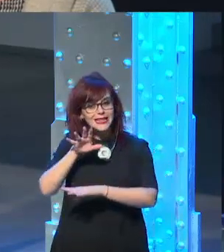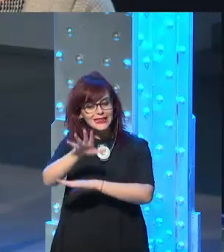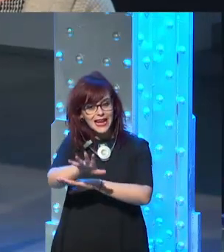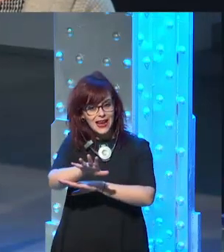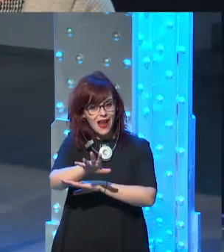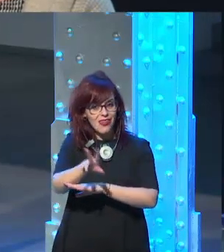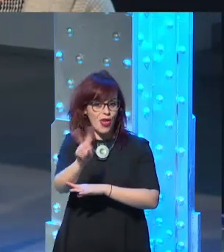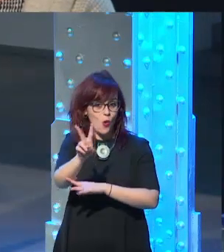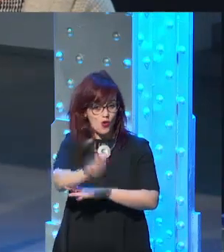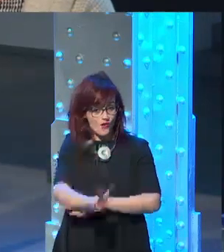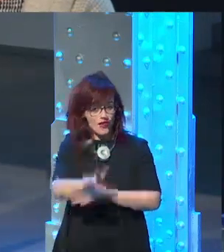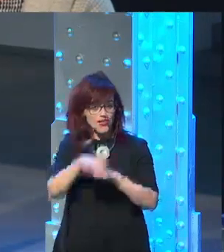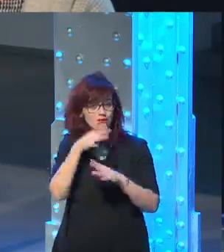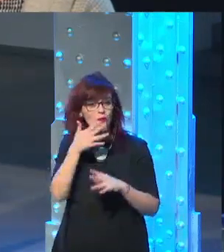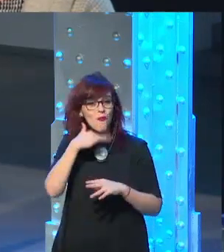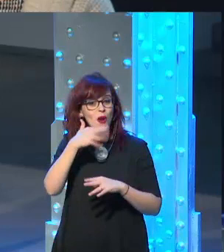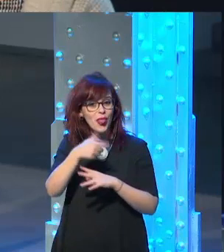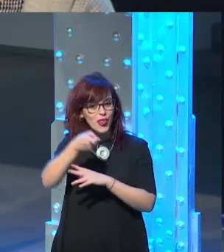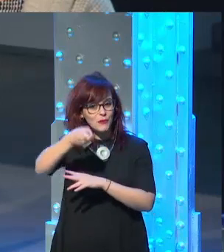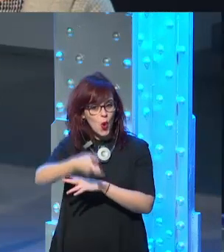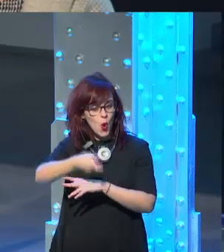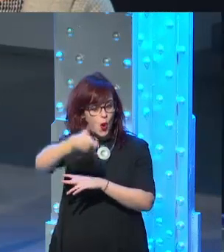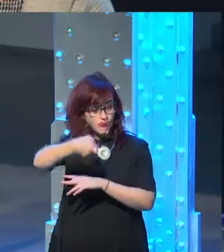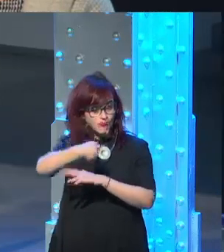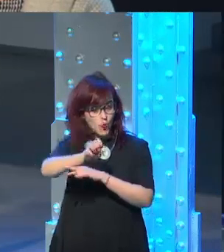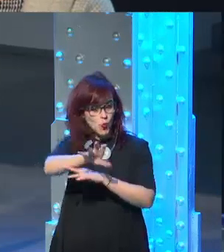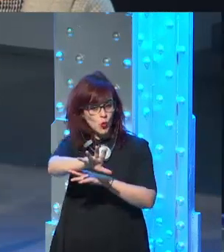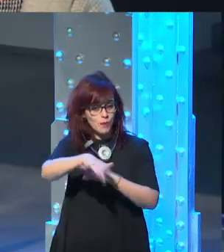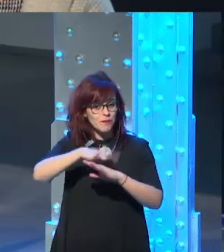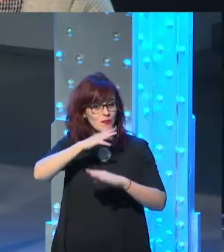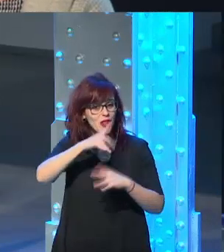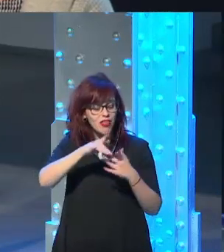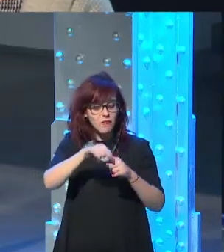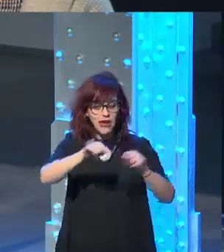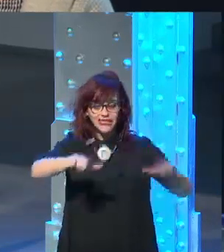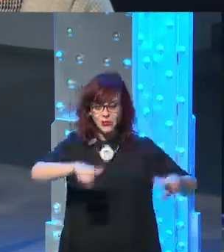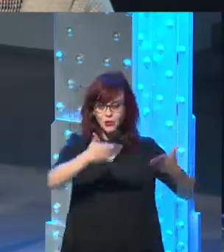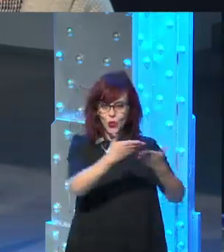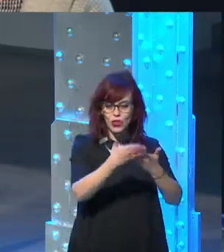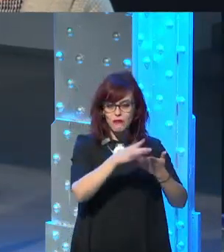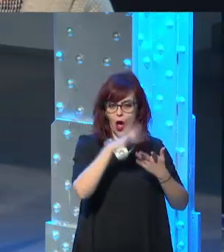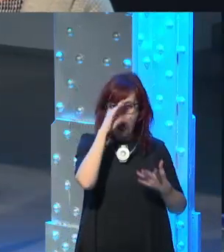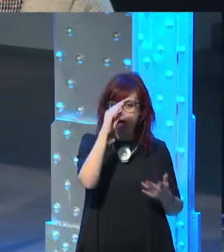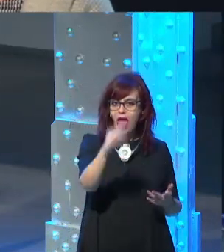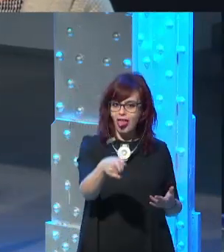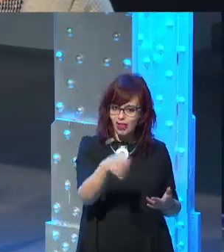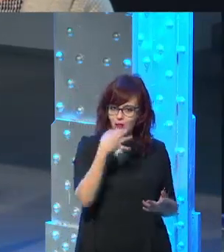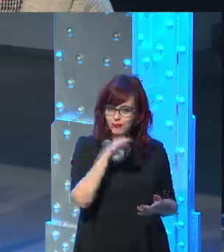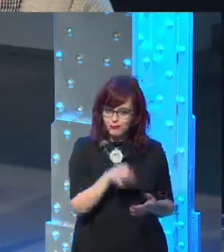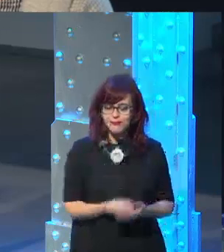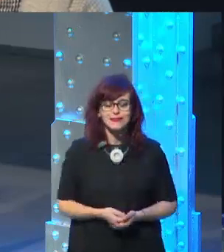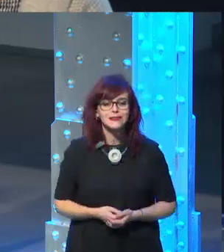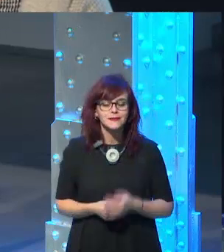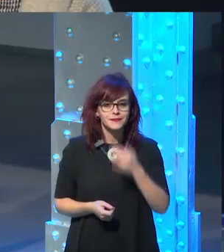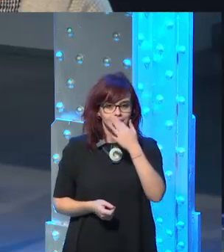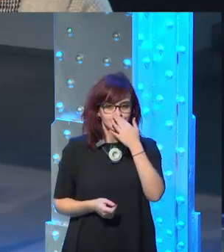UV buscando materiales que fueron fluorescentes en su estudio. Muy inteligente de su parte, realmente.